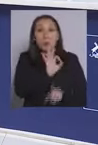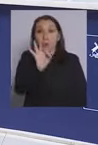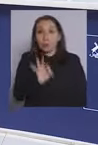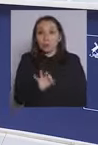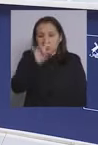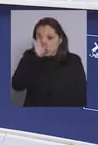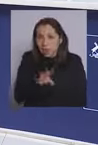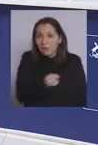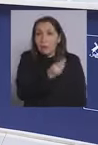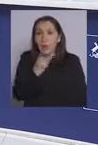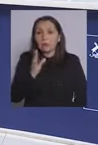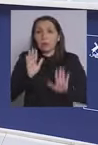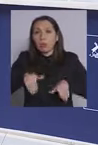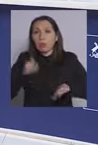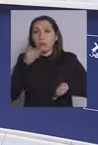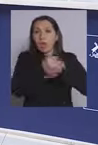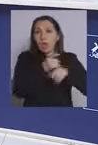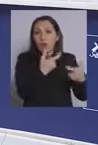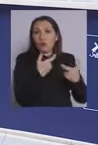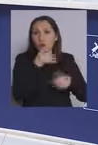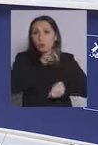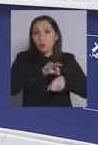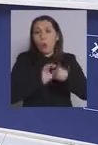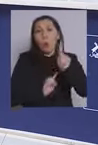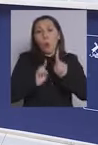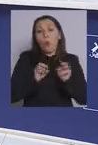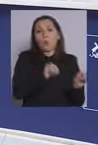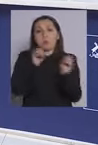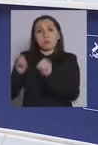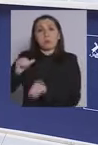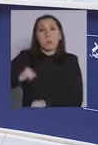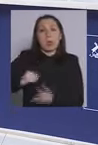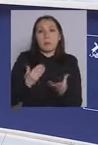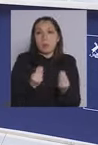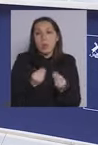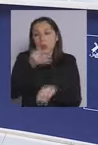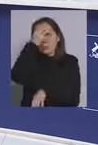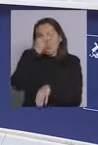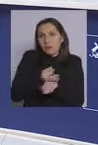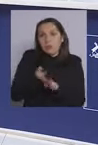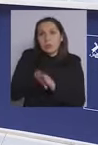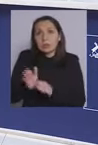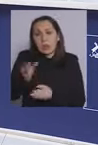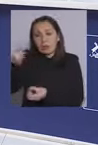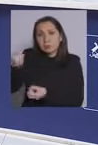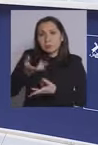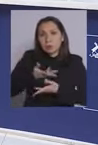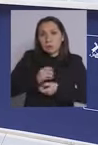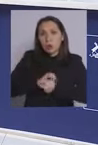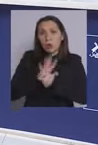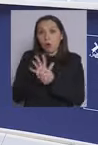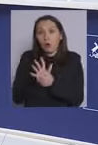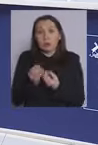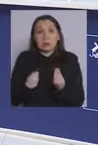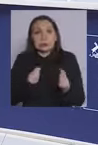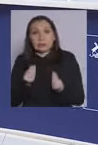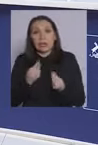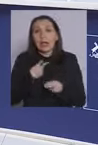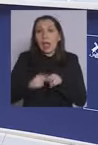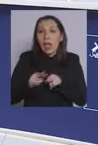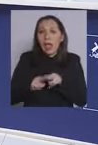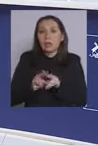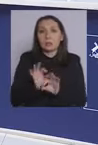cuántas personas han dejado de ir a consultas médicas o han pospuesto cirugías, tal vez por miedo a salir y contagiarse de coronavirus? ¿Y qué se está